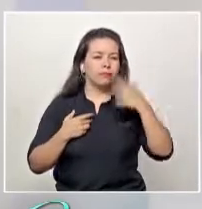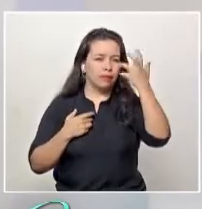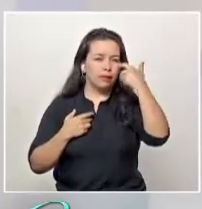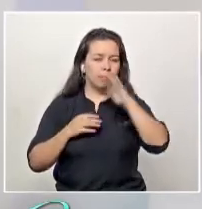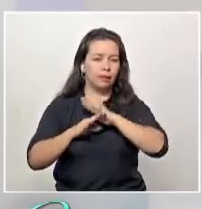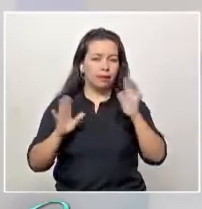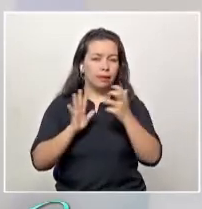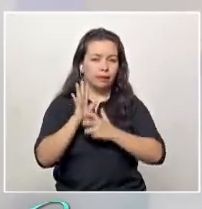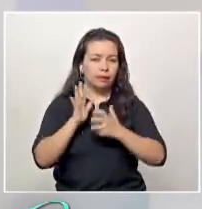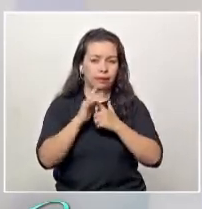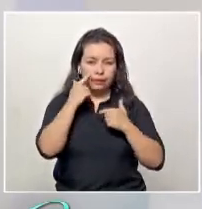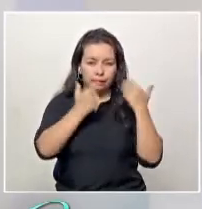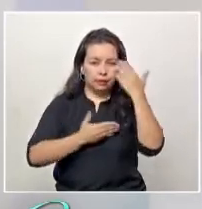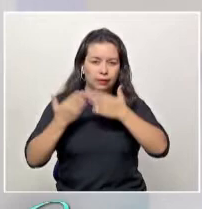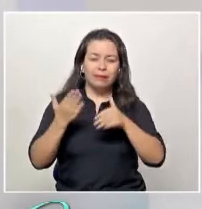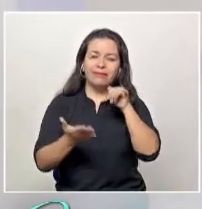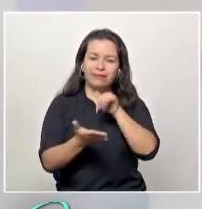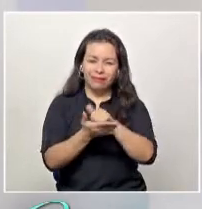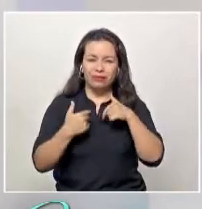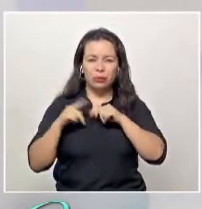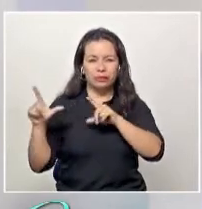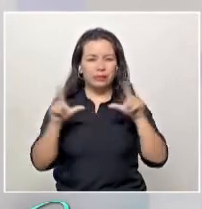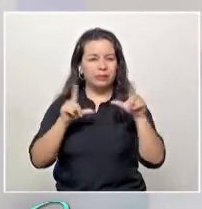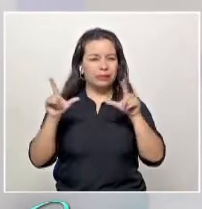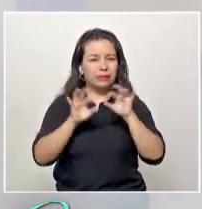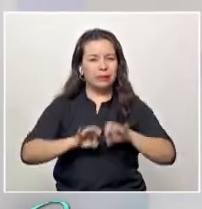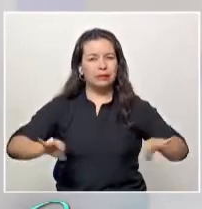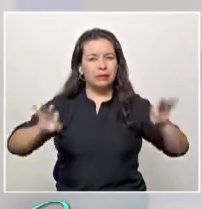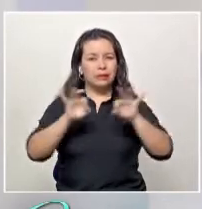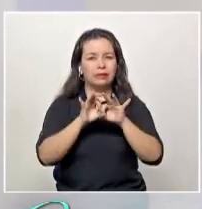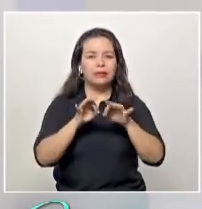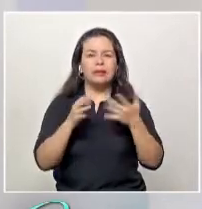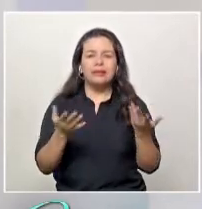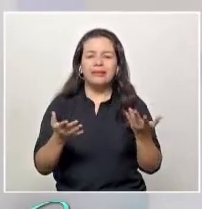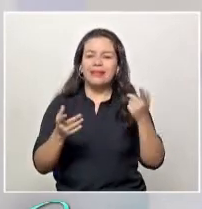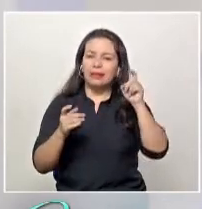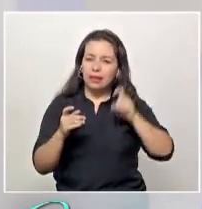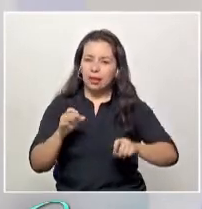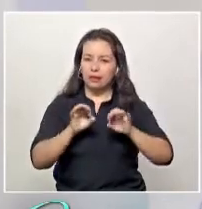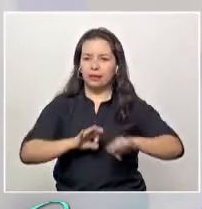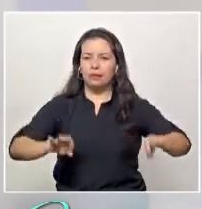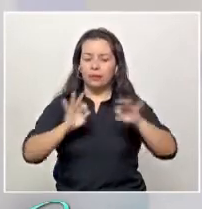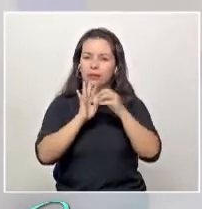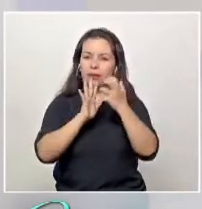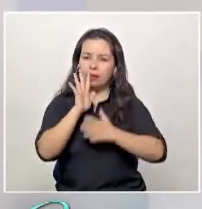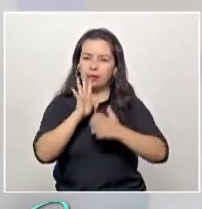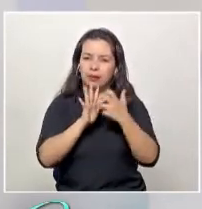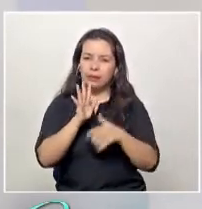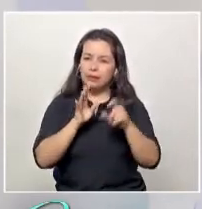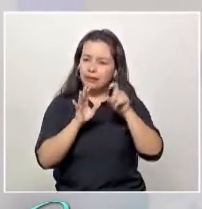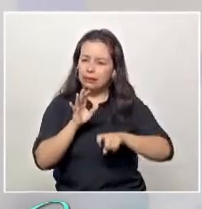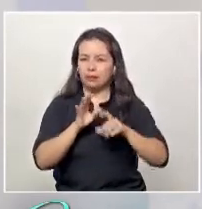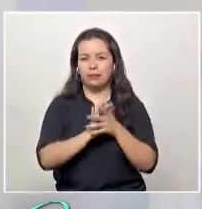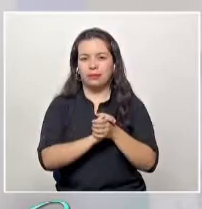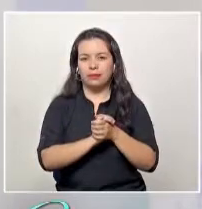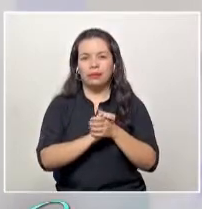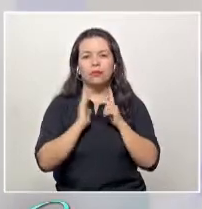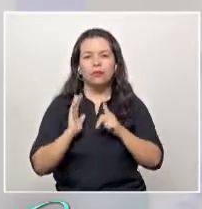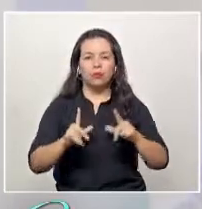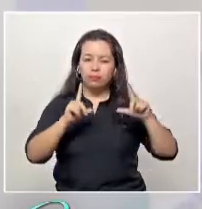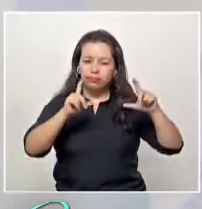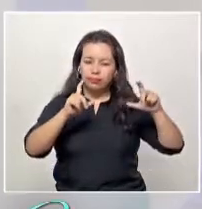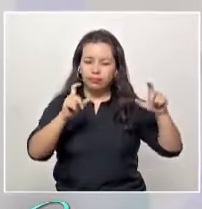A eso es lo que yo voy con estos programas. Tenemos que hacernos exámenes. Tenemos que hacernos